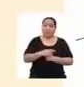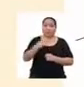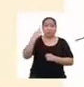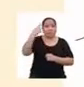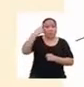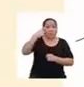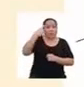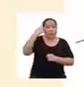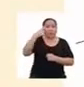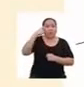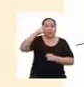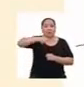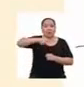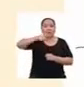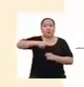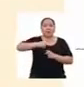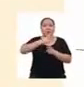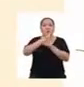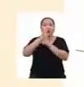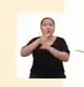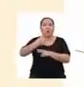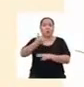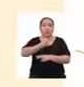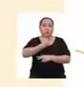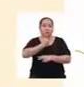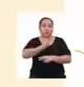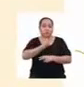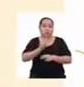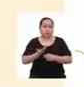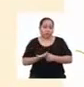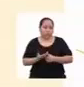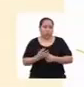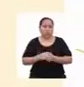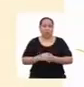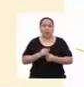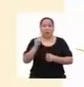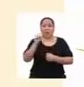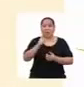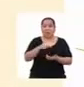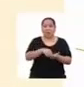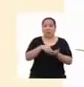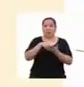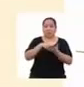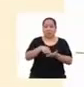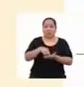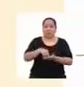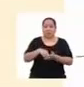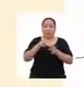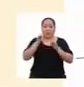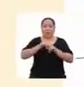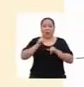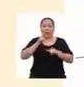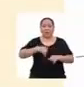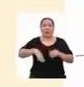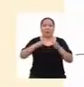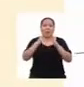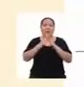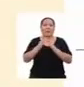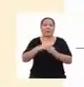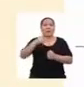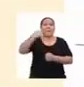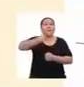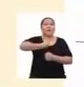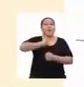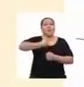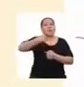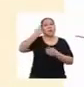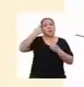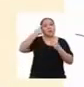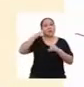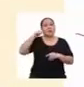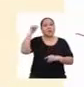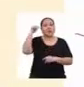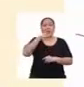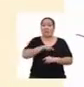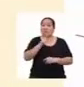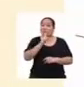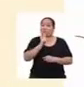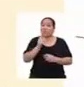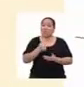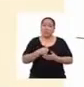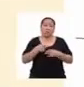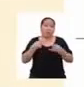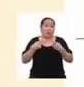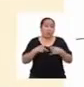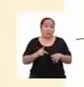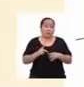que cuidarnos nosotros mismos. Y eso nos obliga a hacer una cuarentena voluntaria, lo cual no nos permite hacer